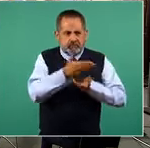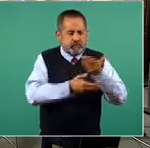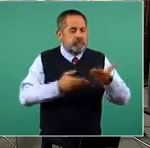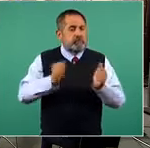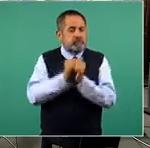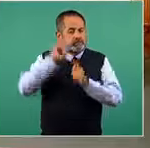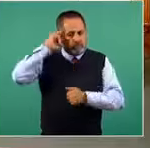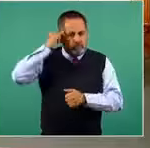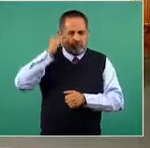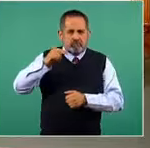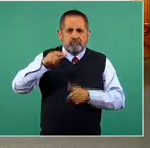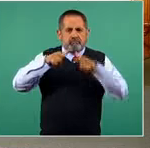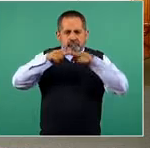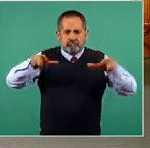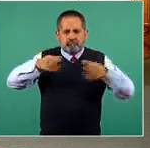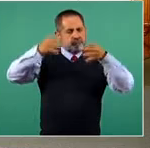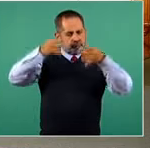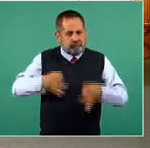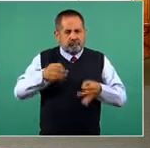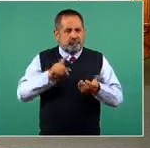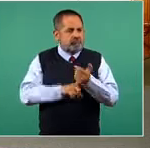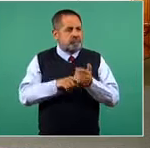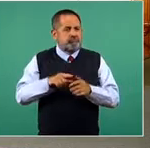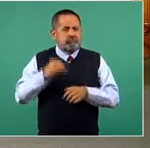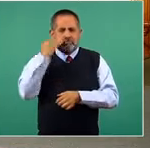lenguas originarias, en lenguas maternas.